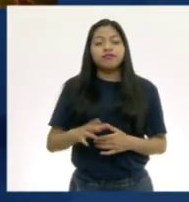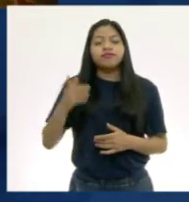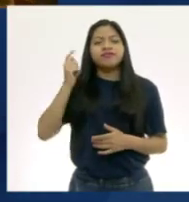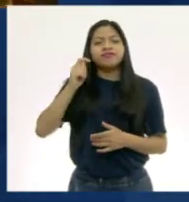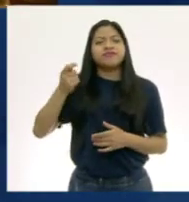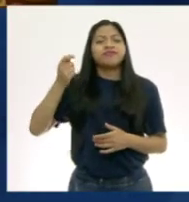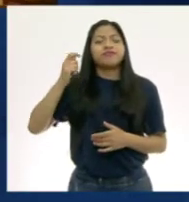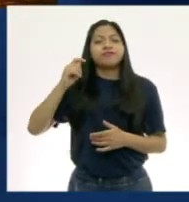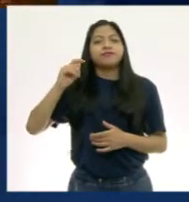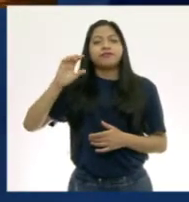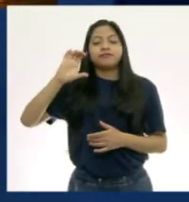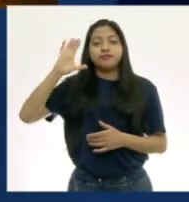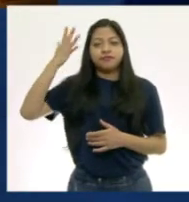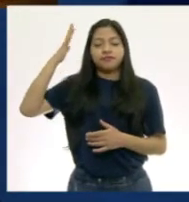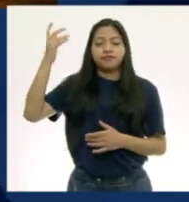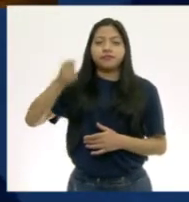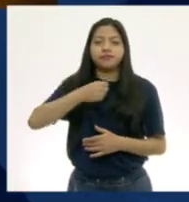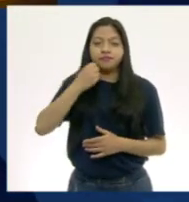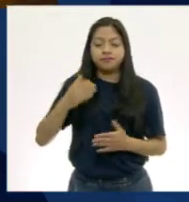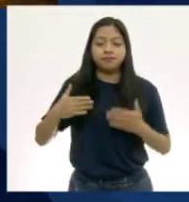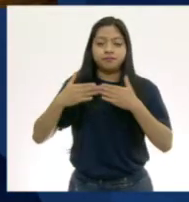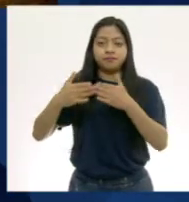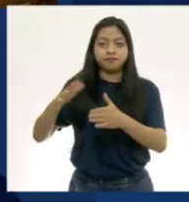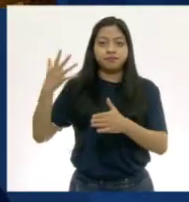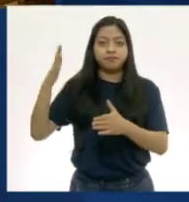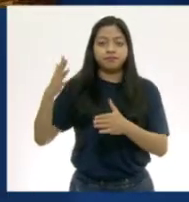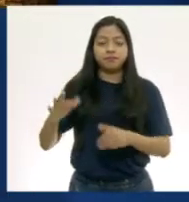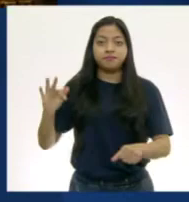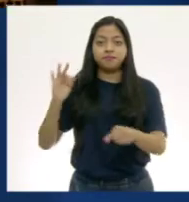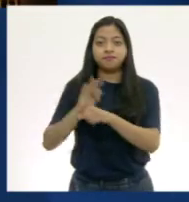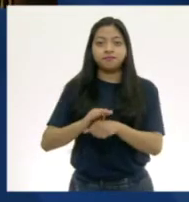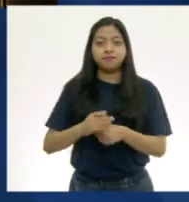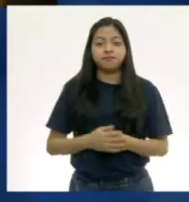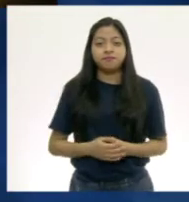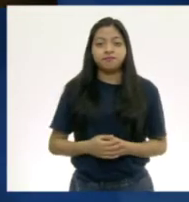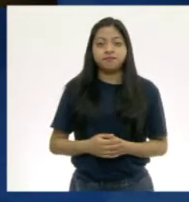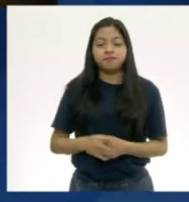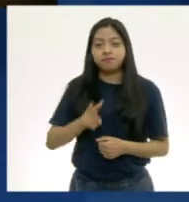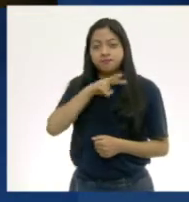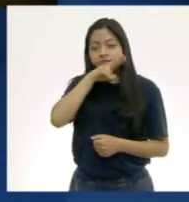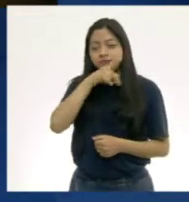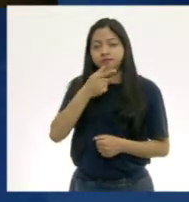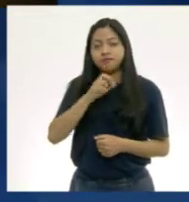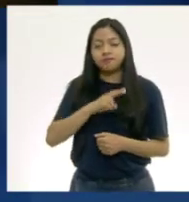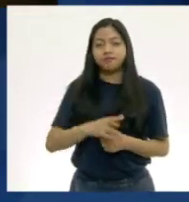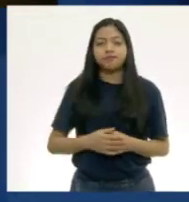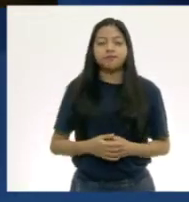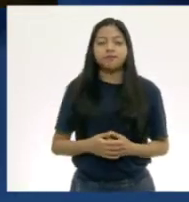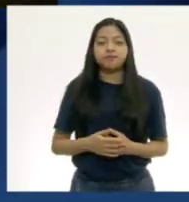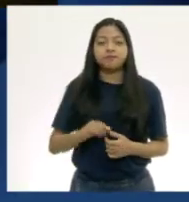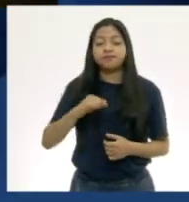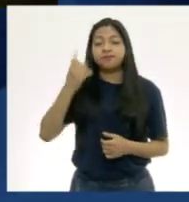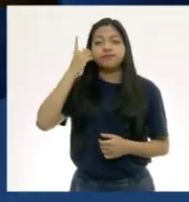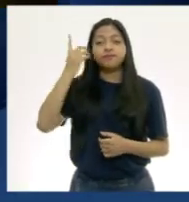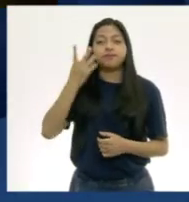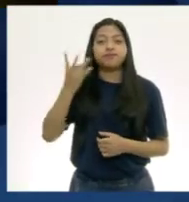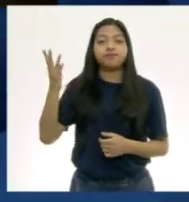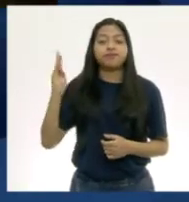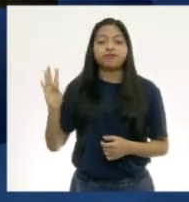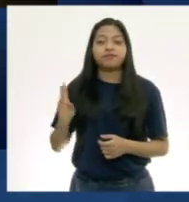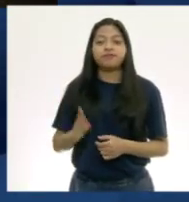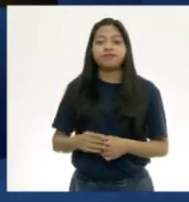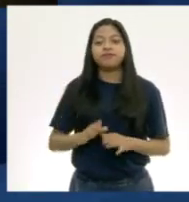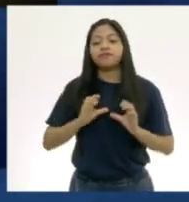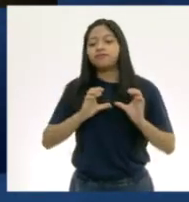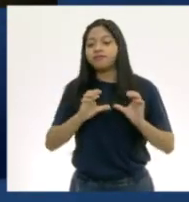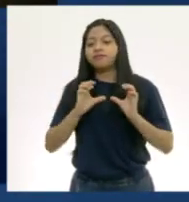envejecido. Viaja en la barca solar protegido por el cuerpo ondulado de la serpiente Nehen. Otros dioses escoltan al dios